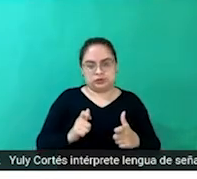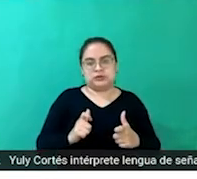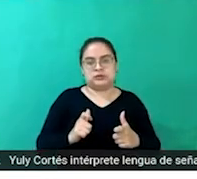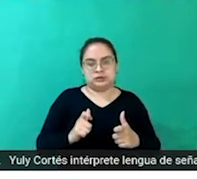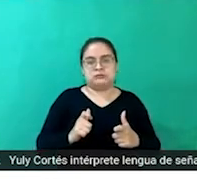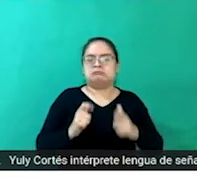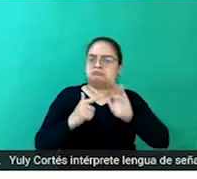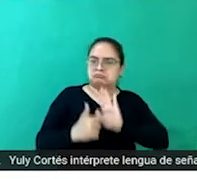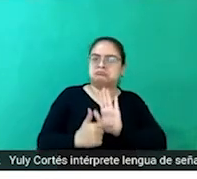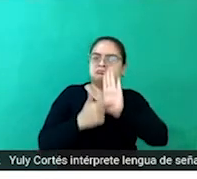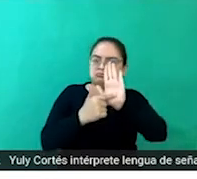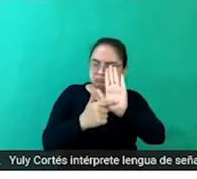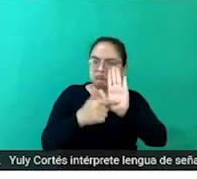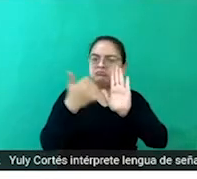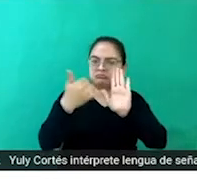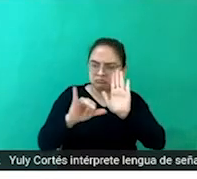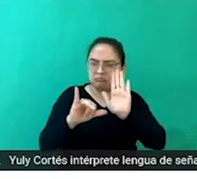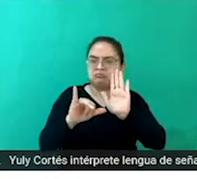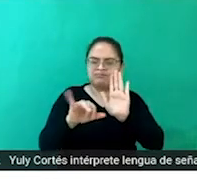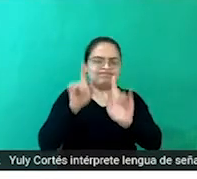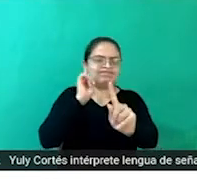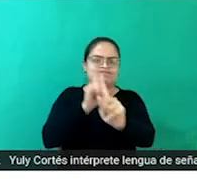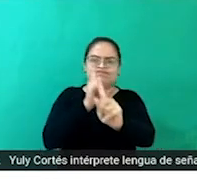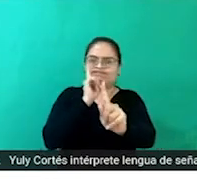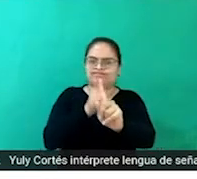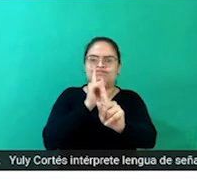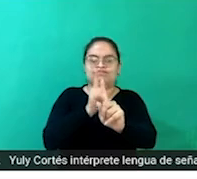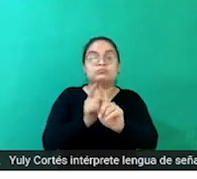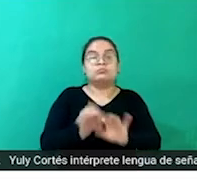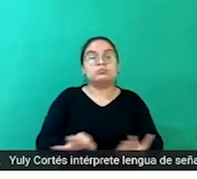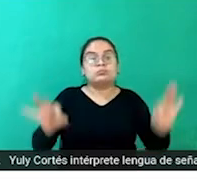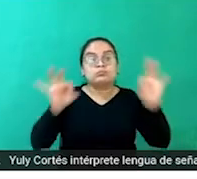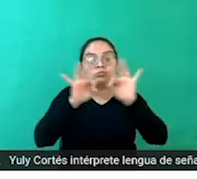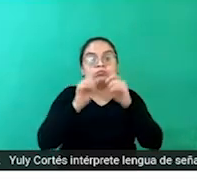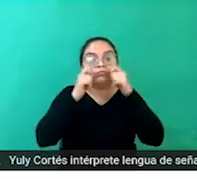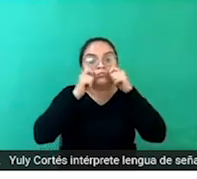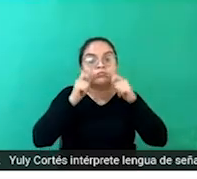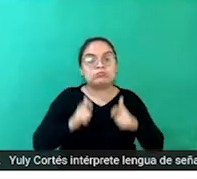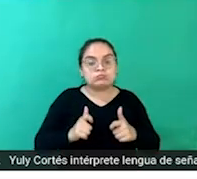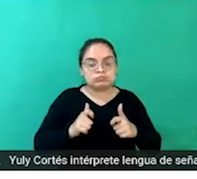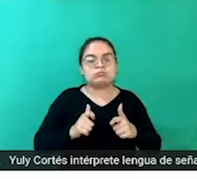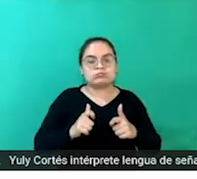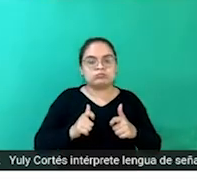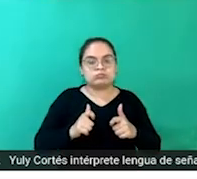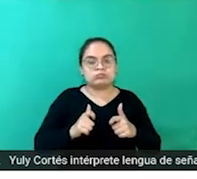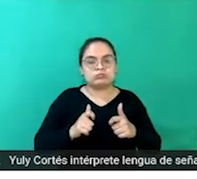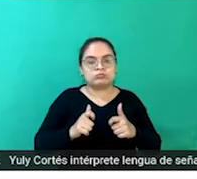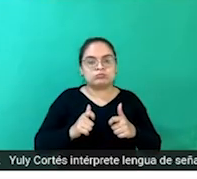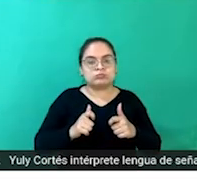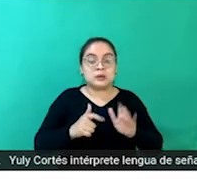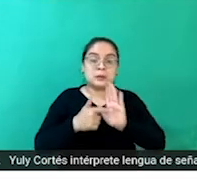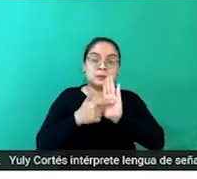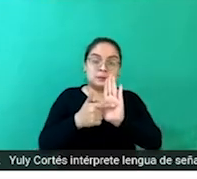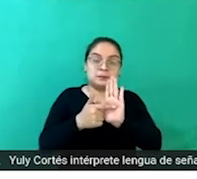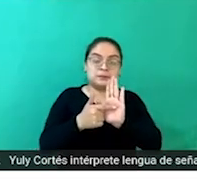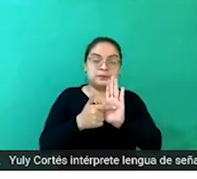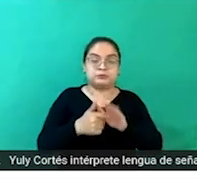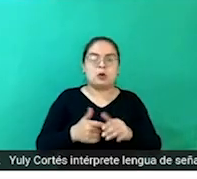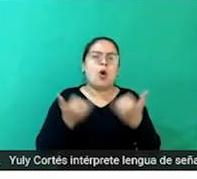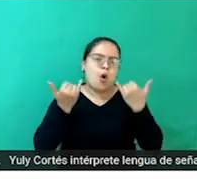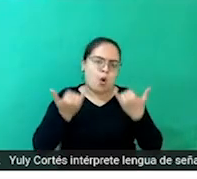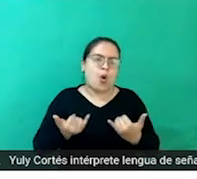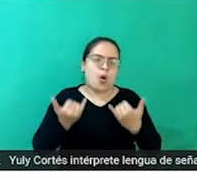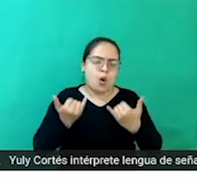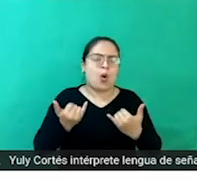creo que ha sido bastante directo la importancia que le he dado al ser humano. Y ahora,